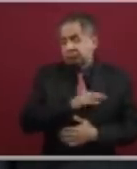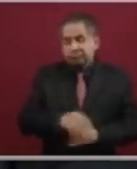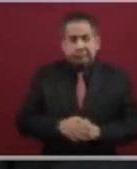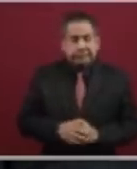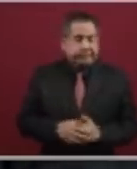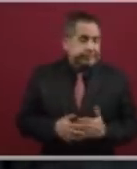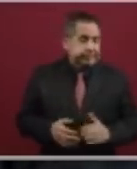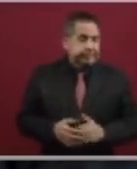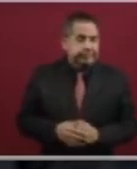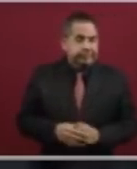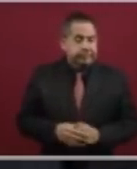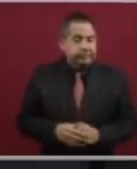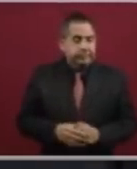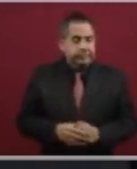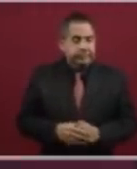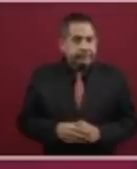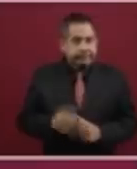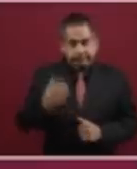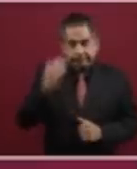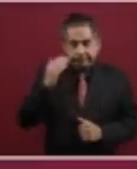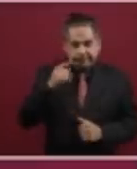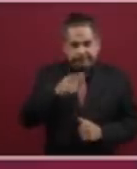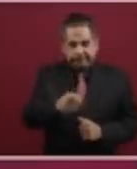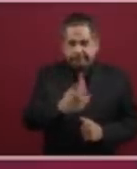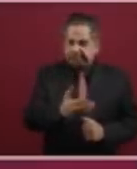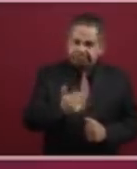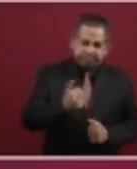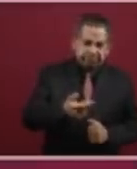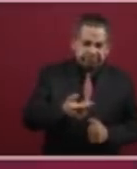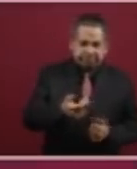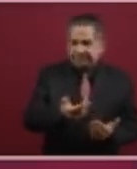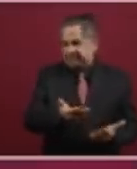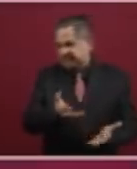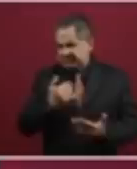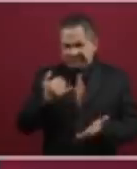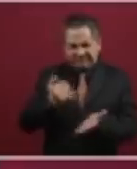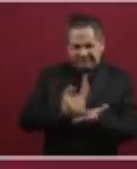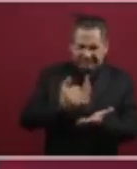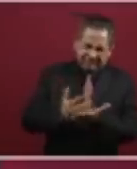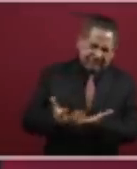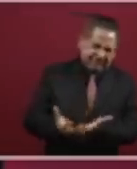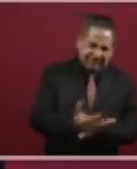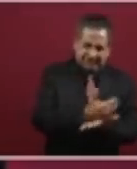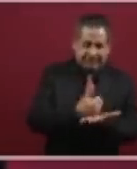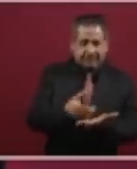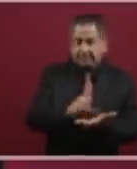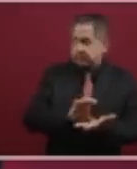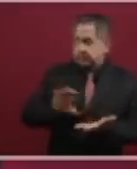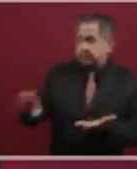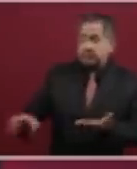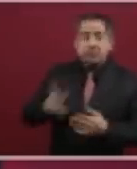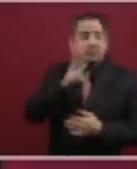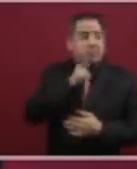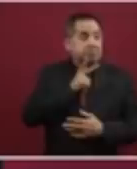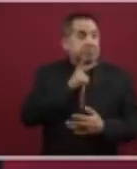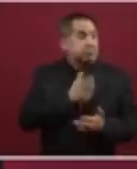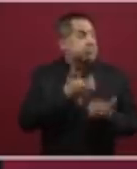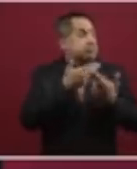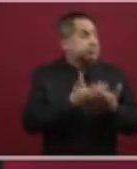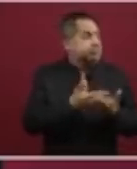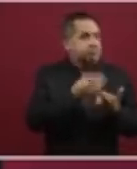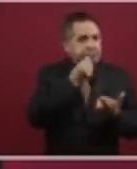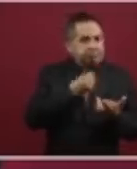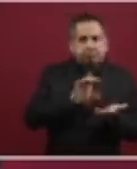antes se le exprimía a Pemex todo lo que obtenía la empresa,